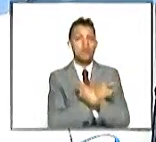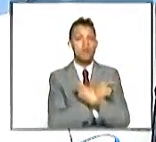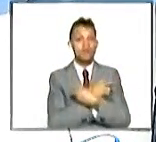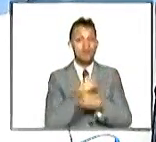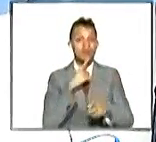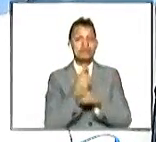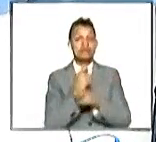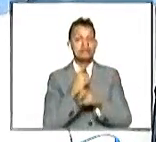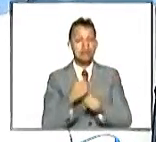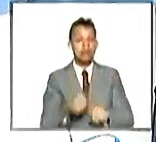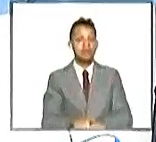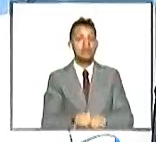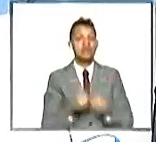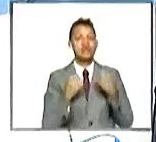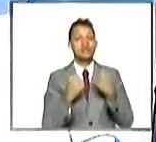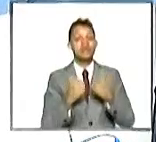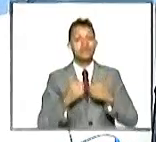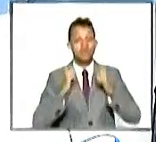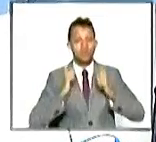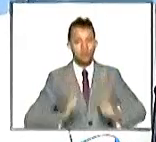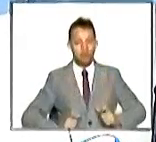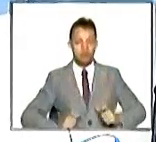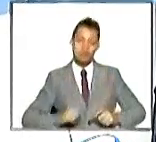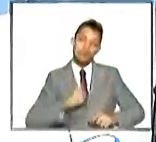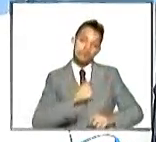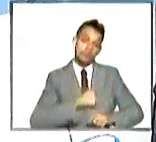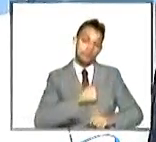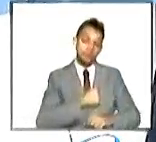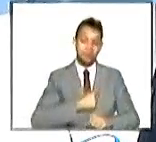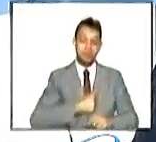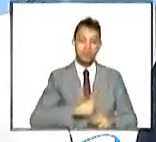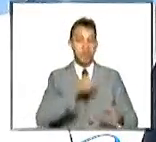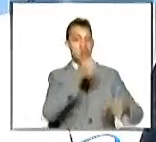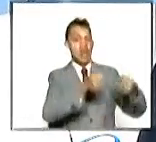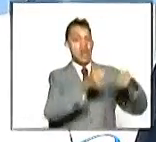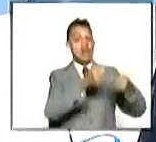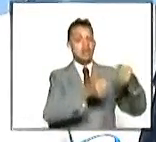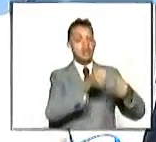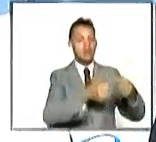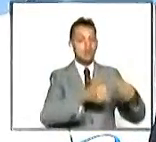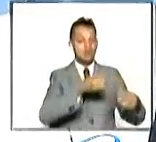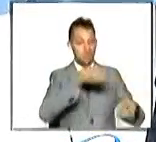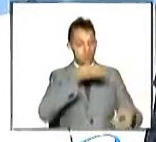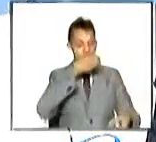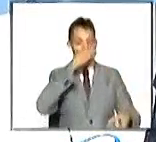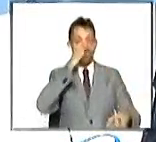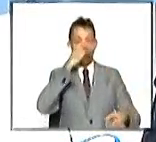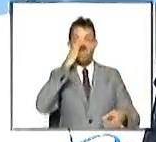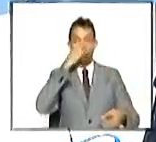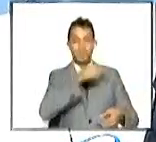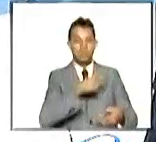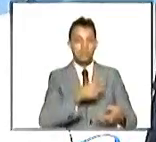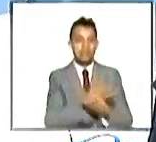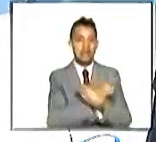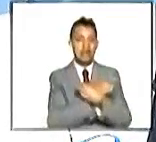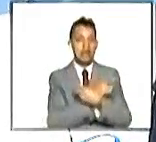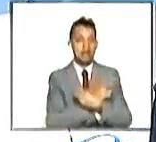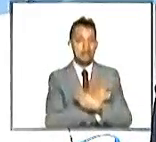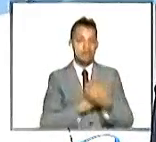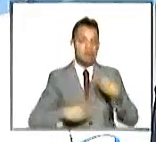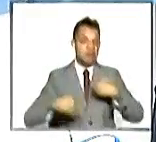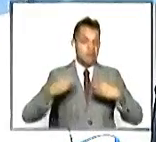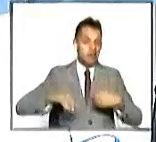Eso ya está reevaluado. Entonces se ponen a tomar y tomar leche y a comer calcios y terminan son llenos de